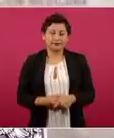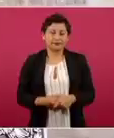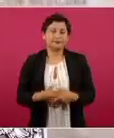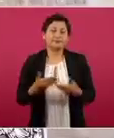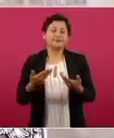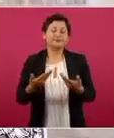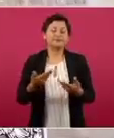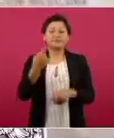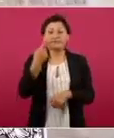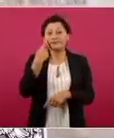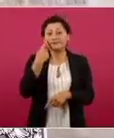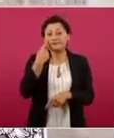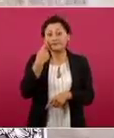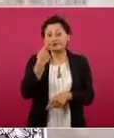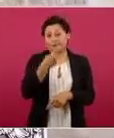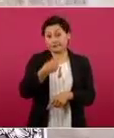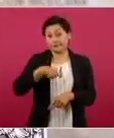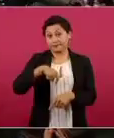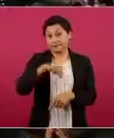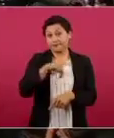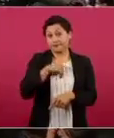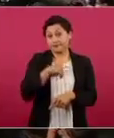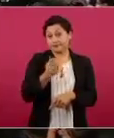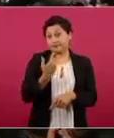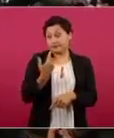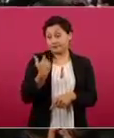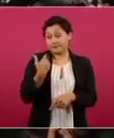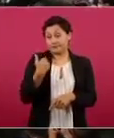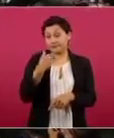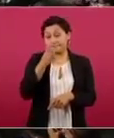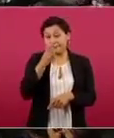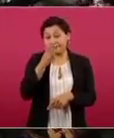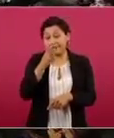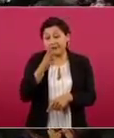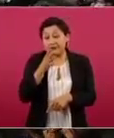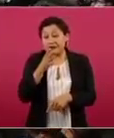Estuvimos a punto de que las esposas